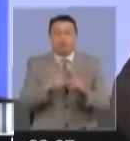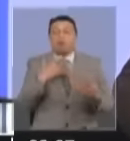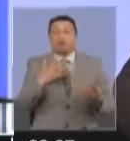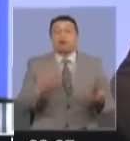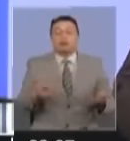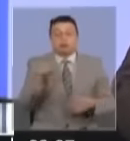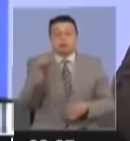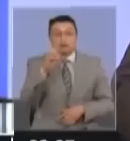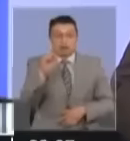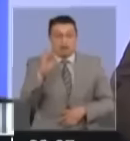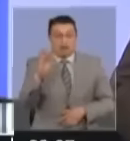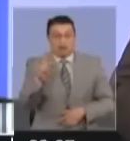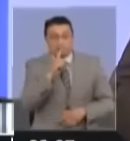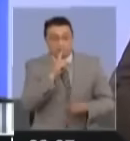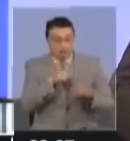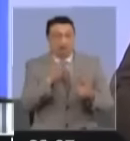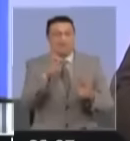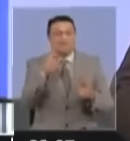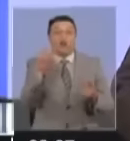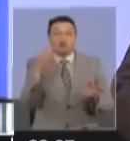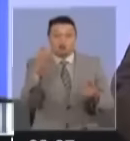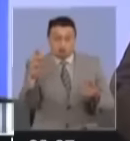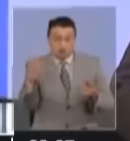Sabat en el tema de la basura,